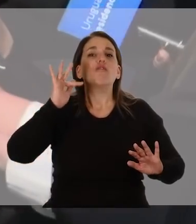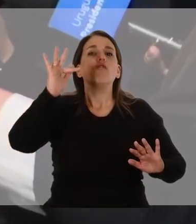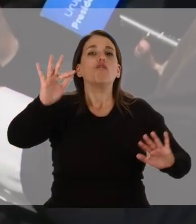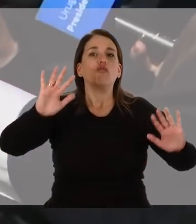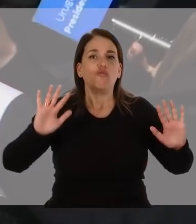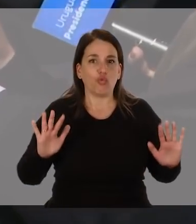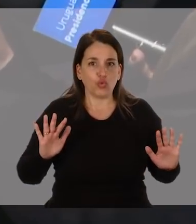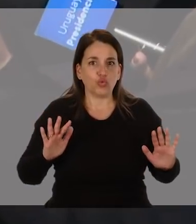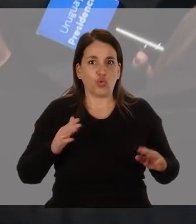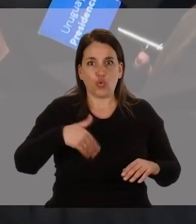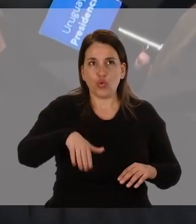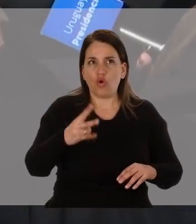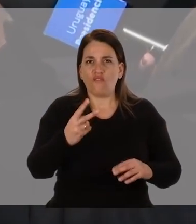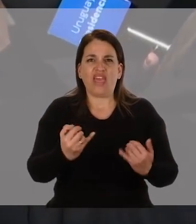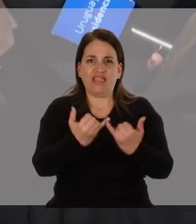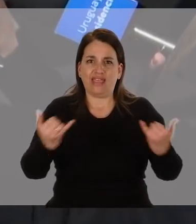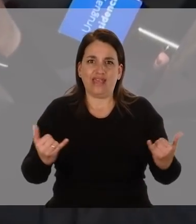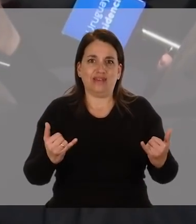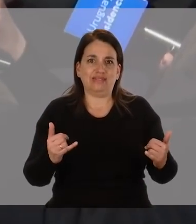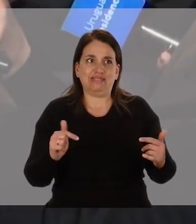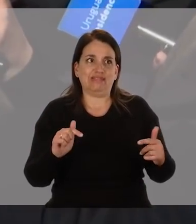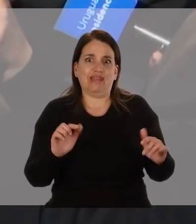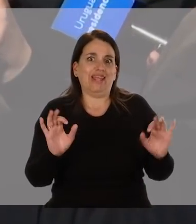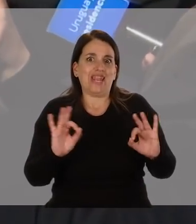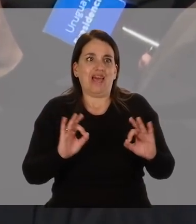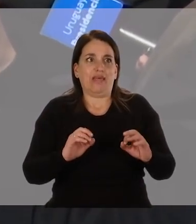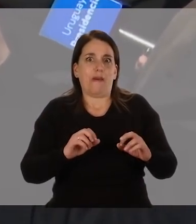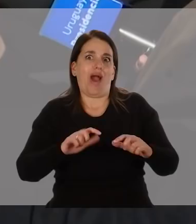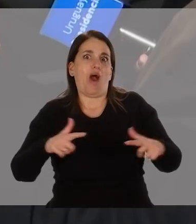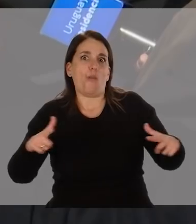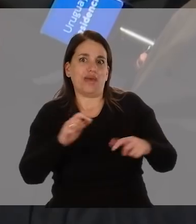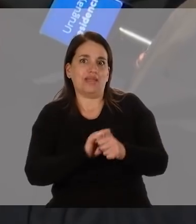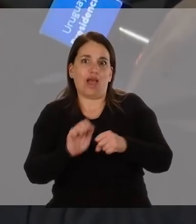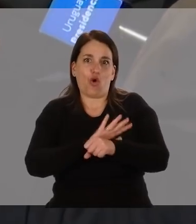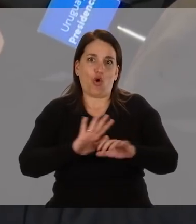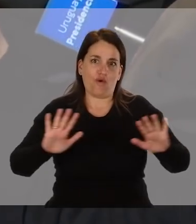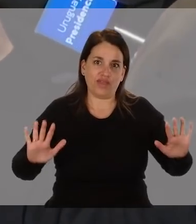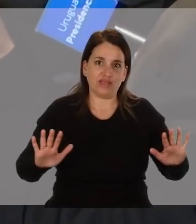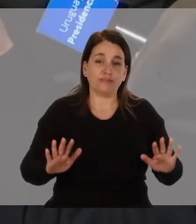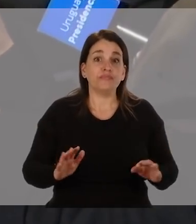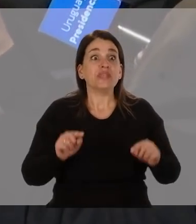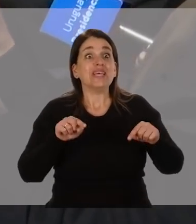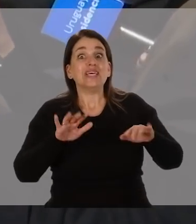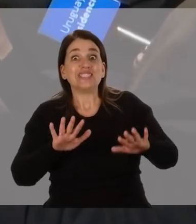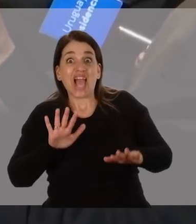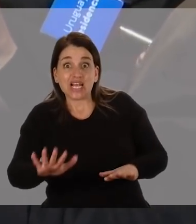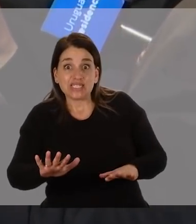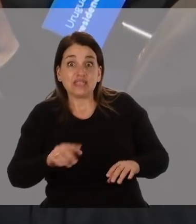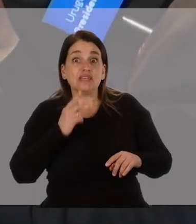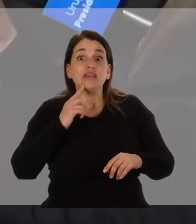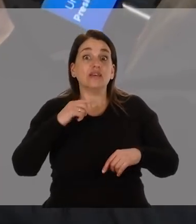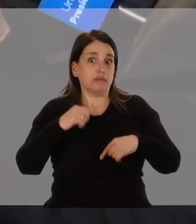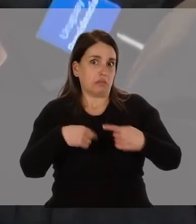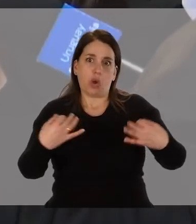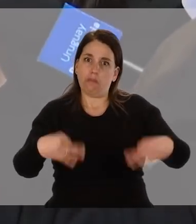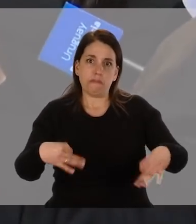los cánones normales y que en los próximos 20 días no tengamos que lamentar algún aumento de casos. Si eso no sucede, yo